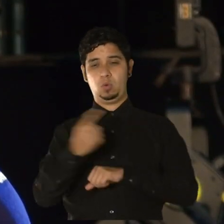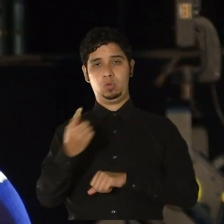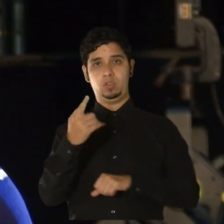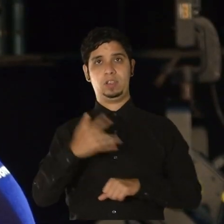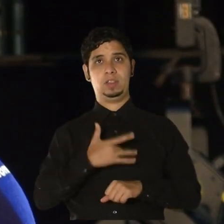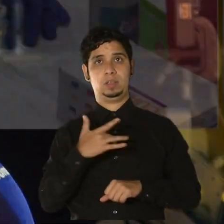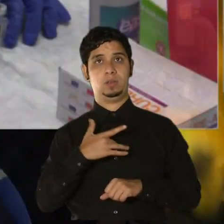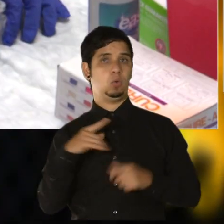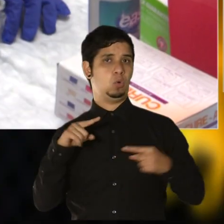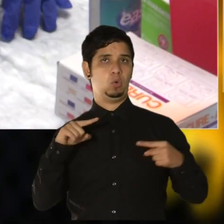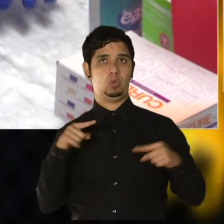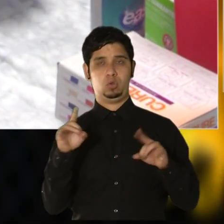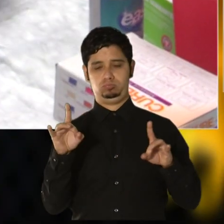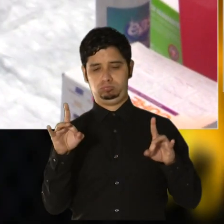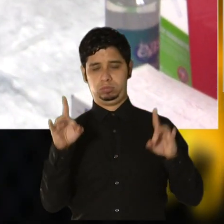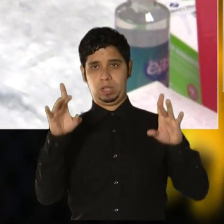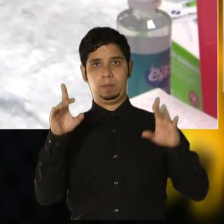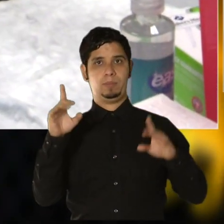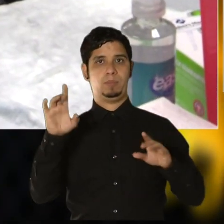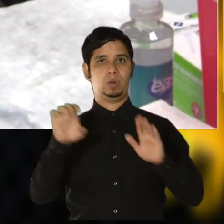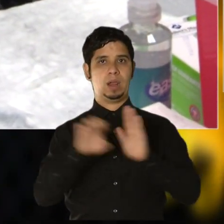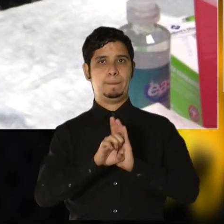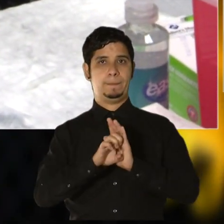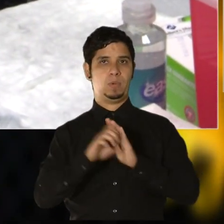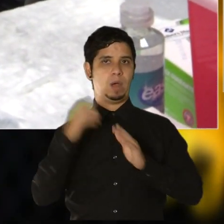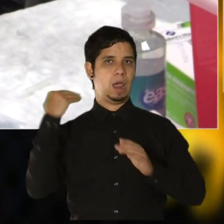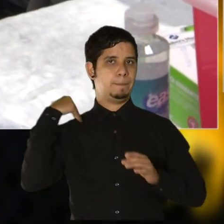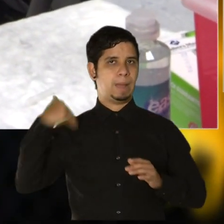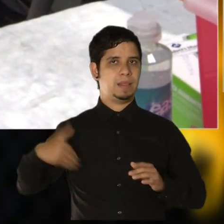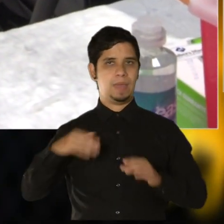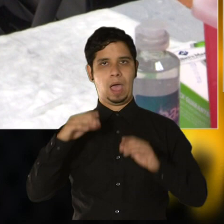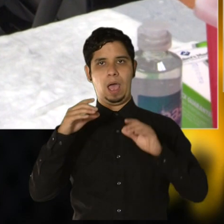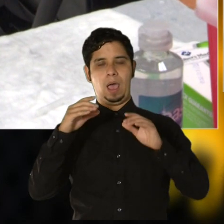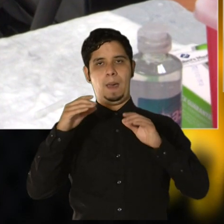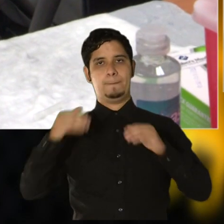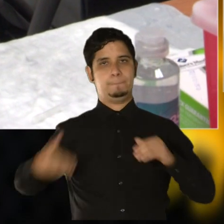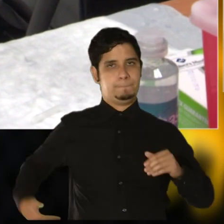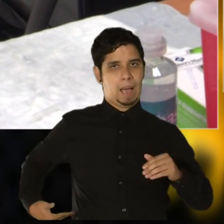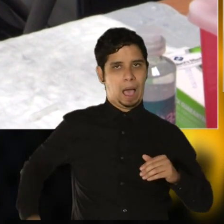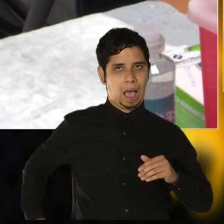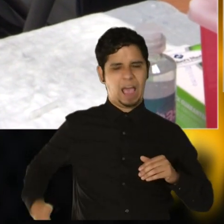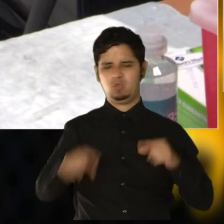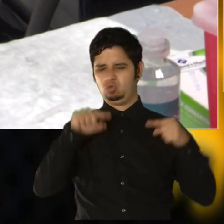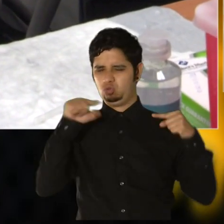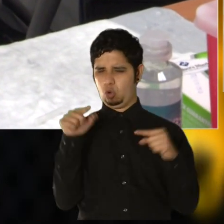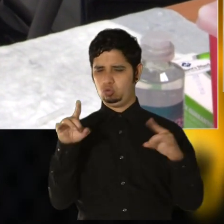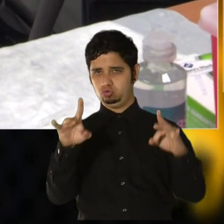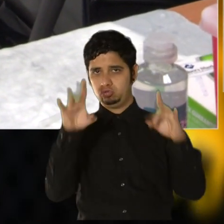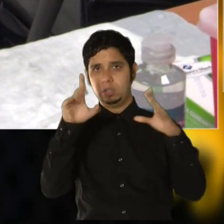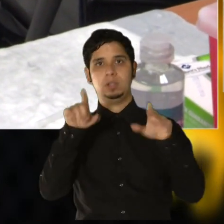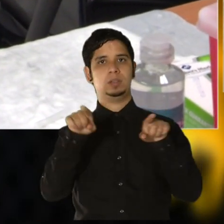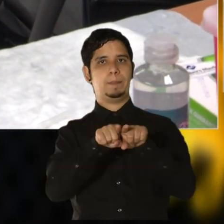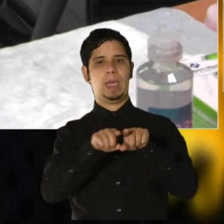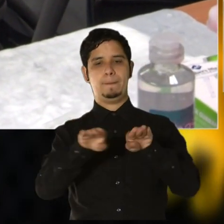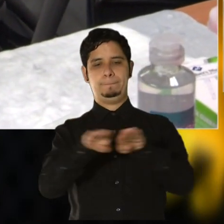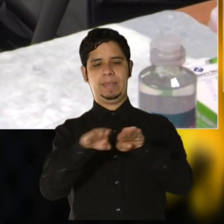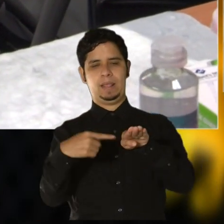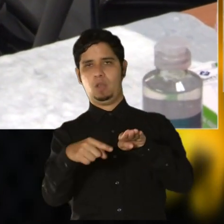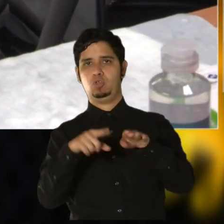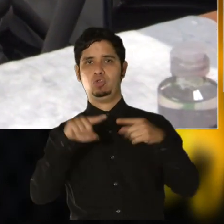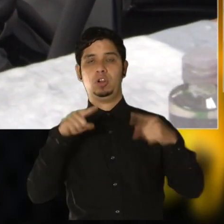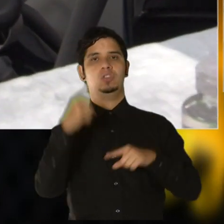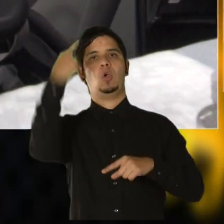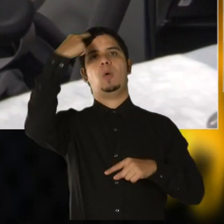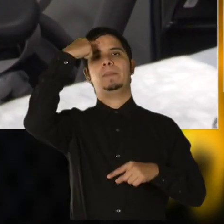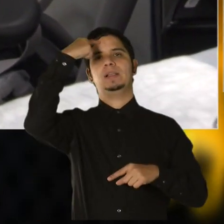un dolor inmenso. El dolor en la espalda baja, el dolor en las extremidades, las piernas. Era un dolor que no era común. Yo lo asociaba a un desgaste